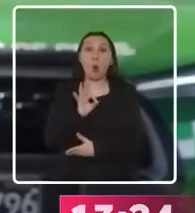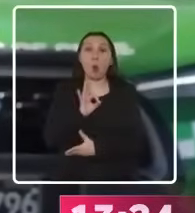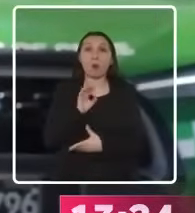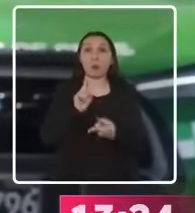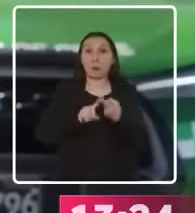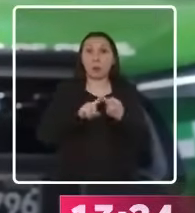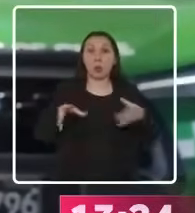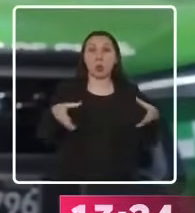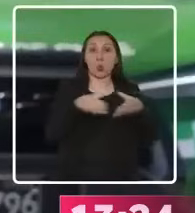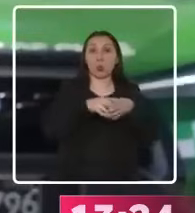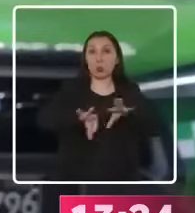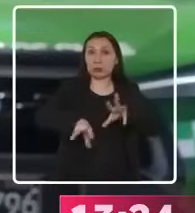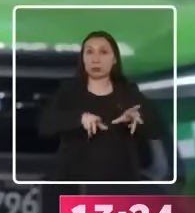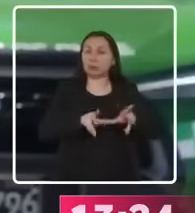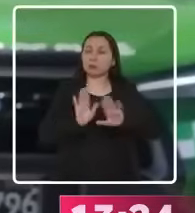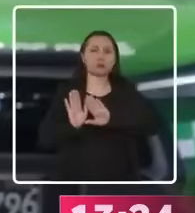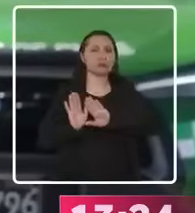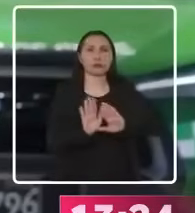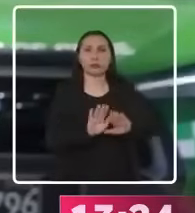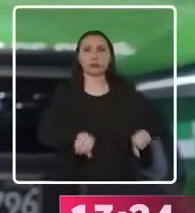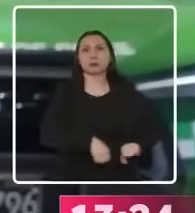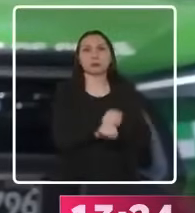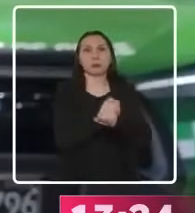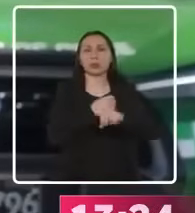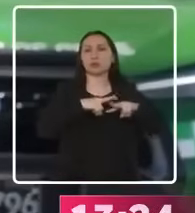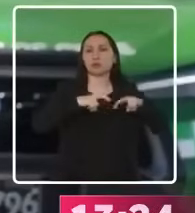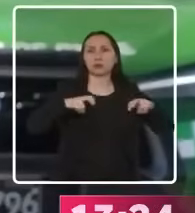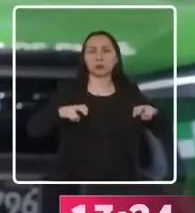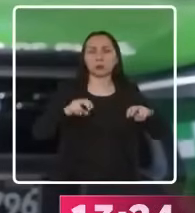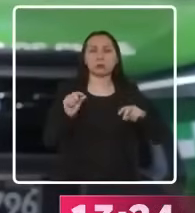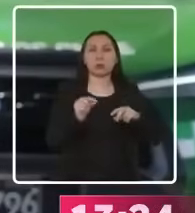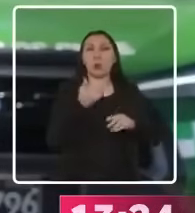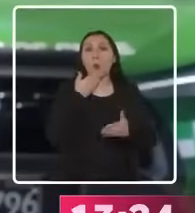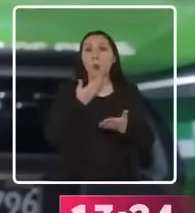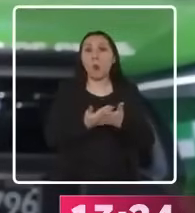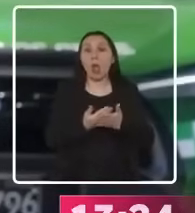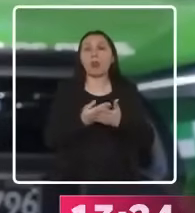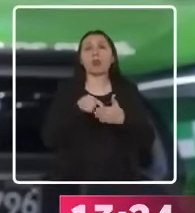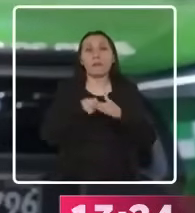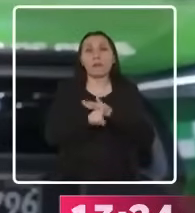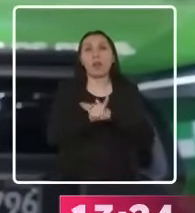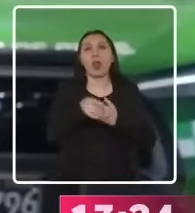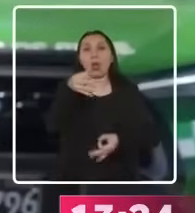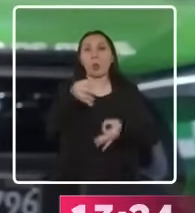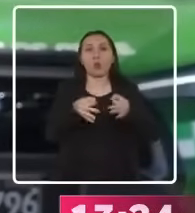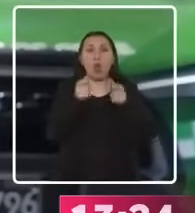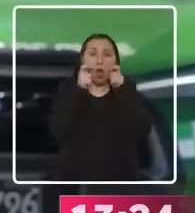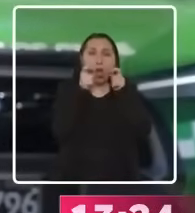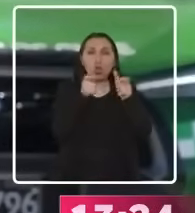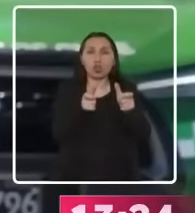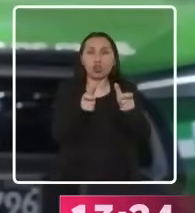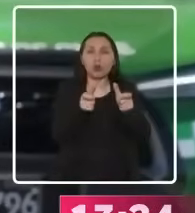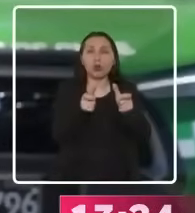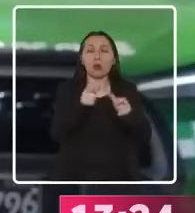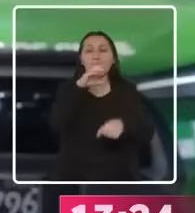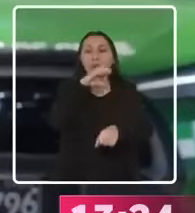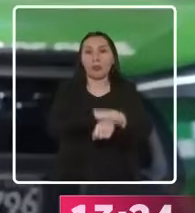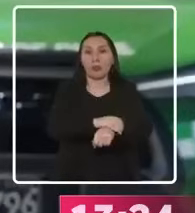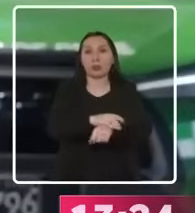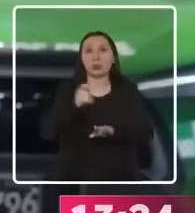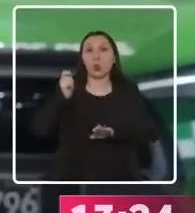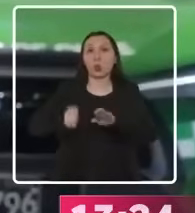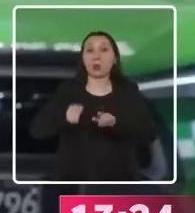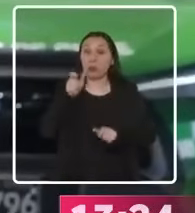grupos criminales queden detenidos con prisión preventiva cuando pasan por la audiencia de control de detención del juez. Porque